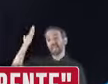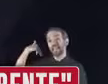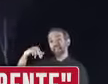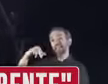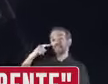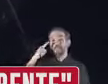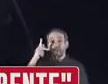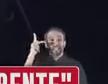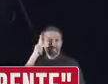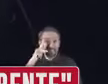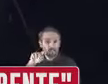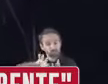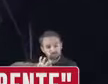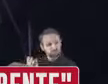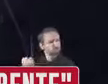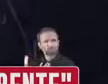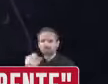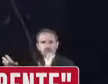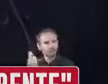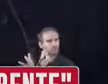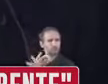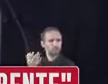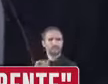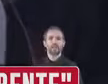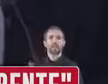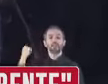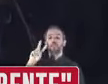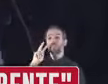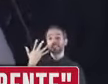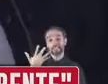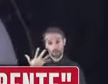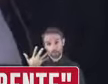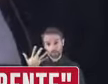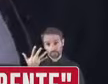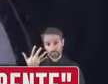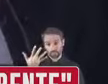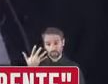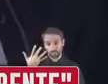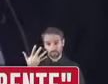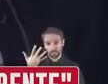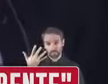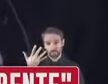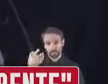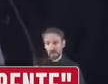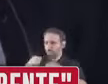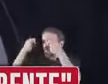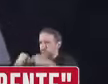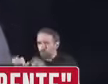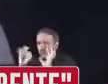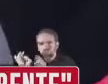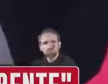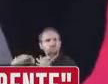despachado despachado en el 2005 pagando toda la deuda